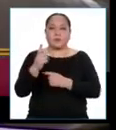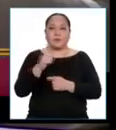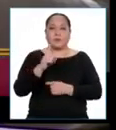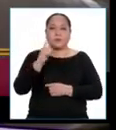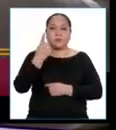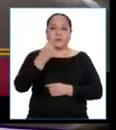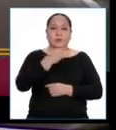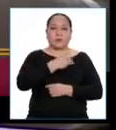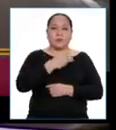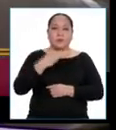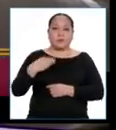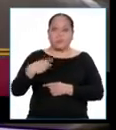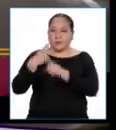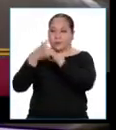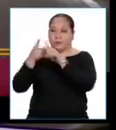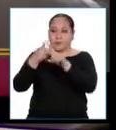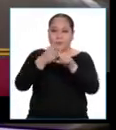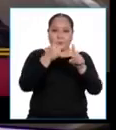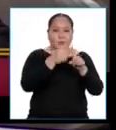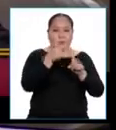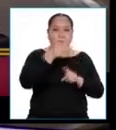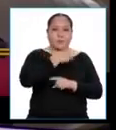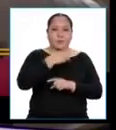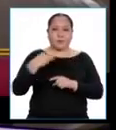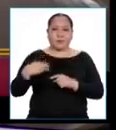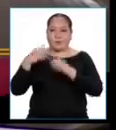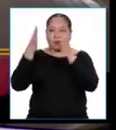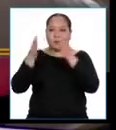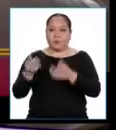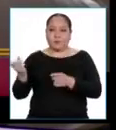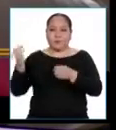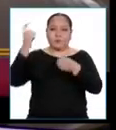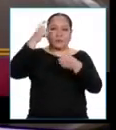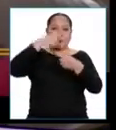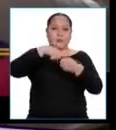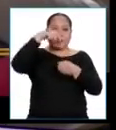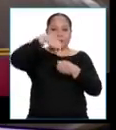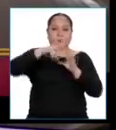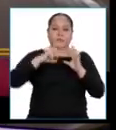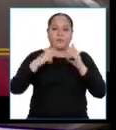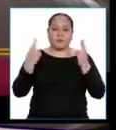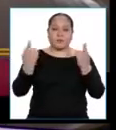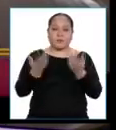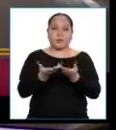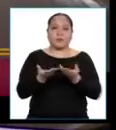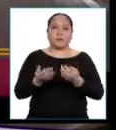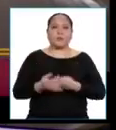los ministros que están el día de hoy presentes en este recinto.